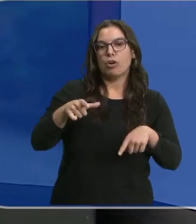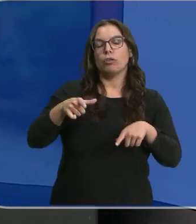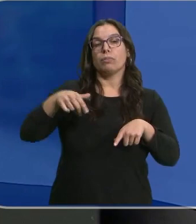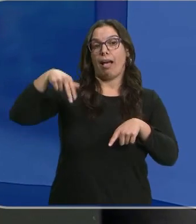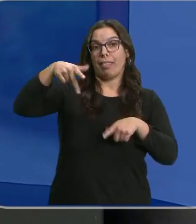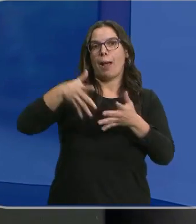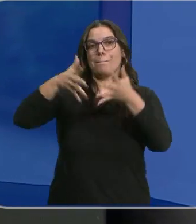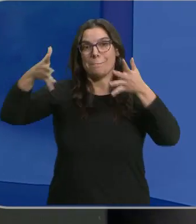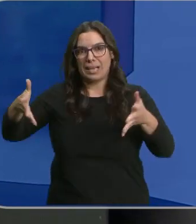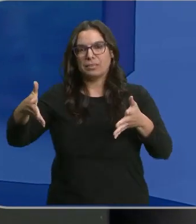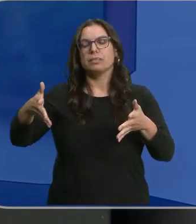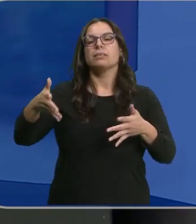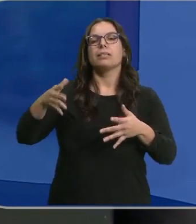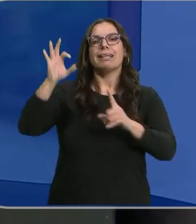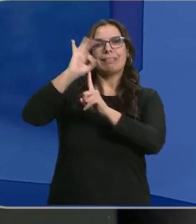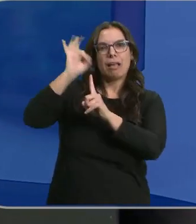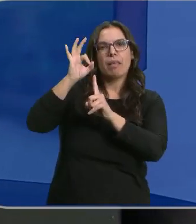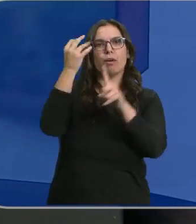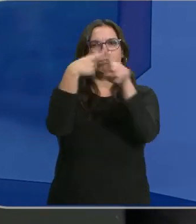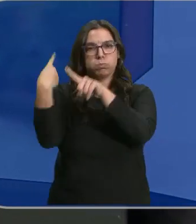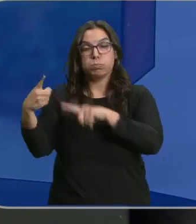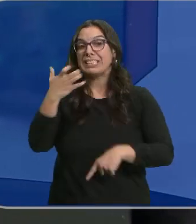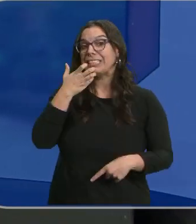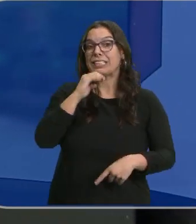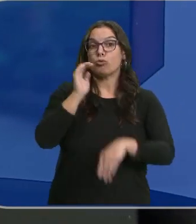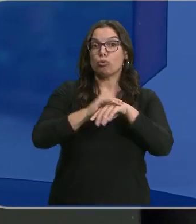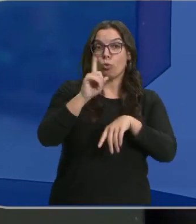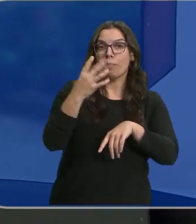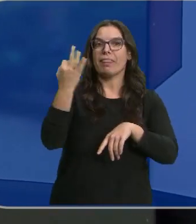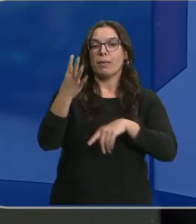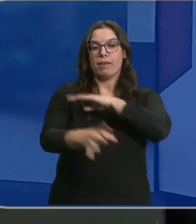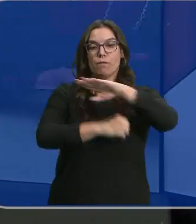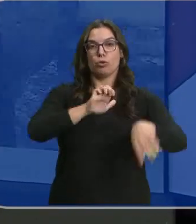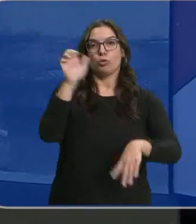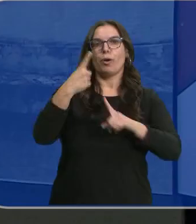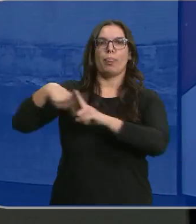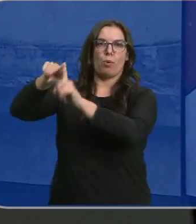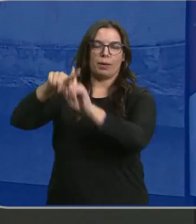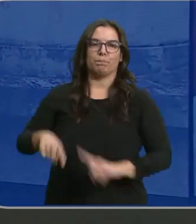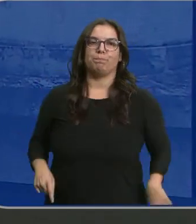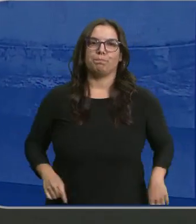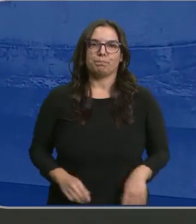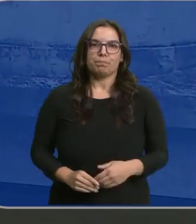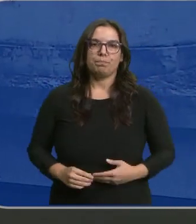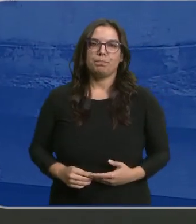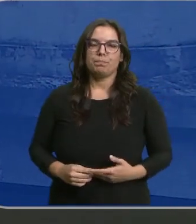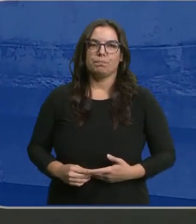de acera para los peatones, señalización. En caso contrario, tendrán que devolver los fondos europeos. Luis Ángel Rozas.